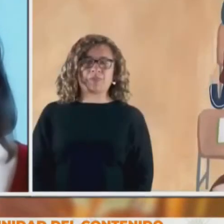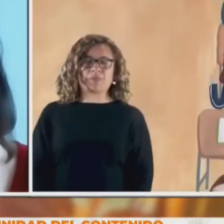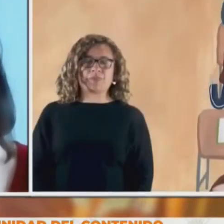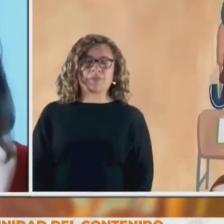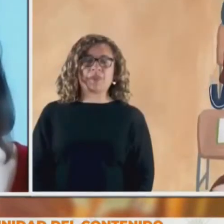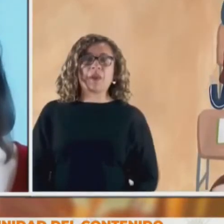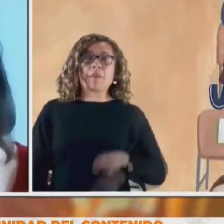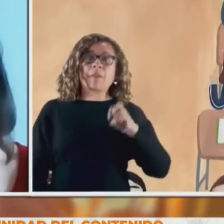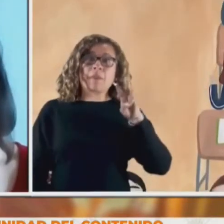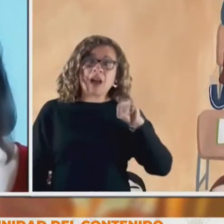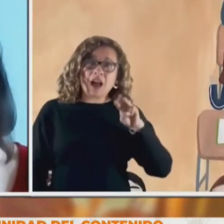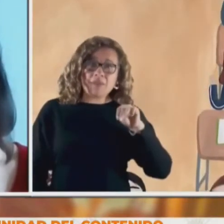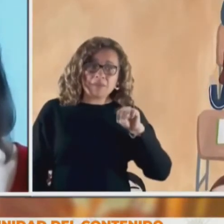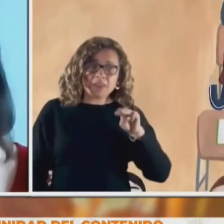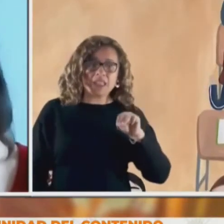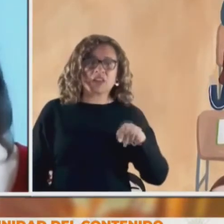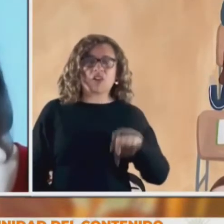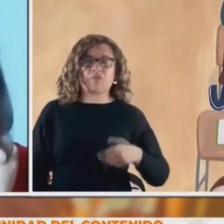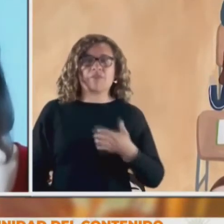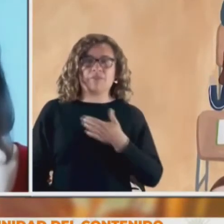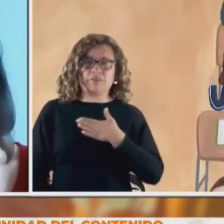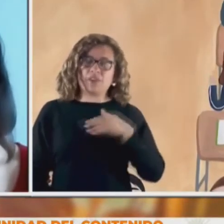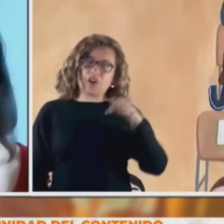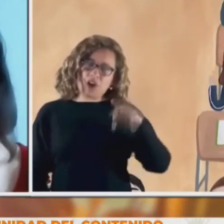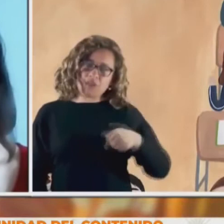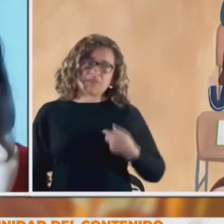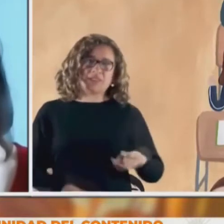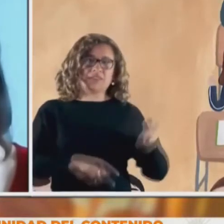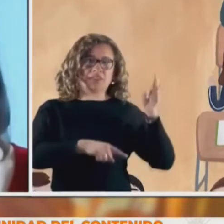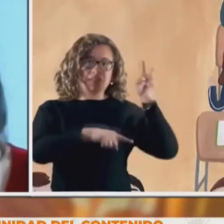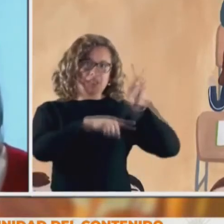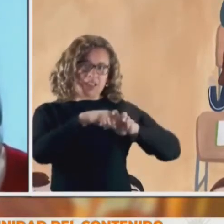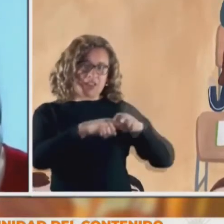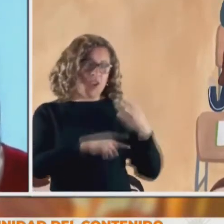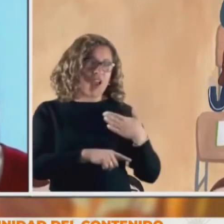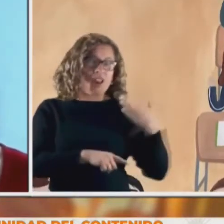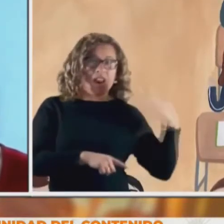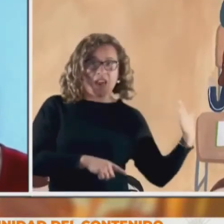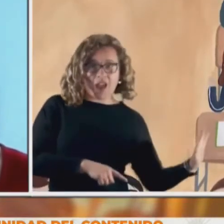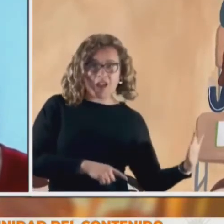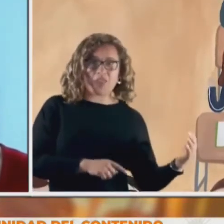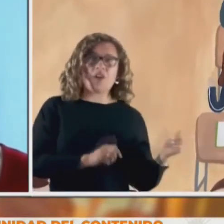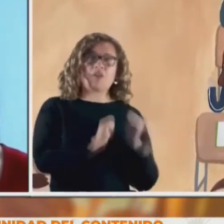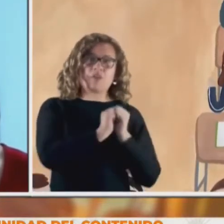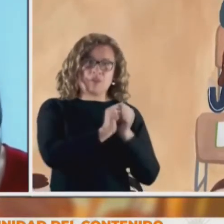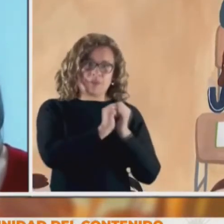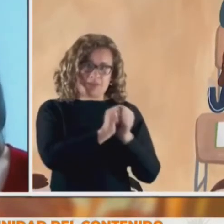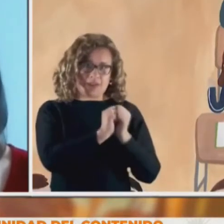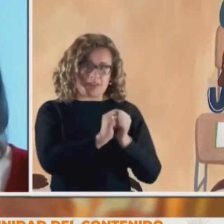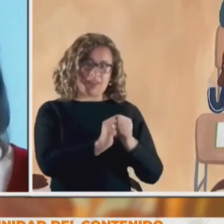hay una niña que es mapuche y que su abuela le enseña acerca de las diferentes